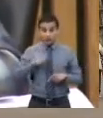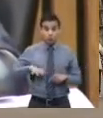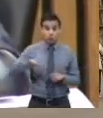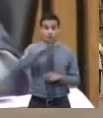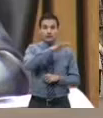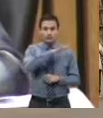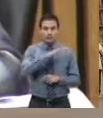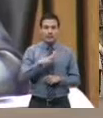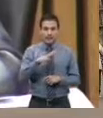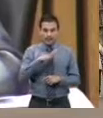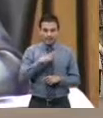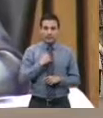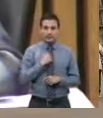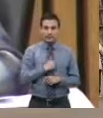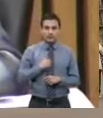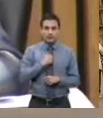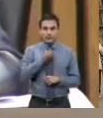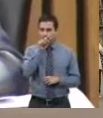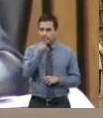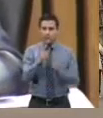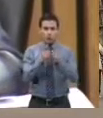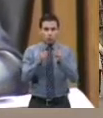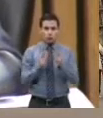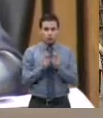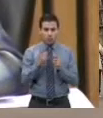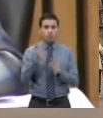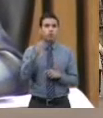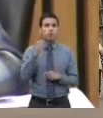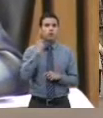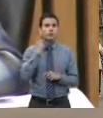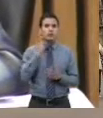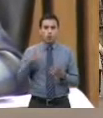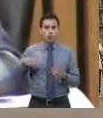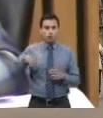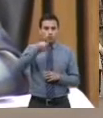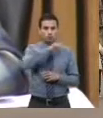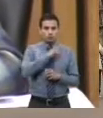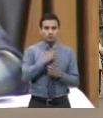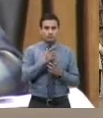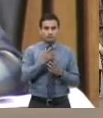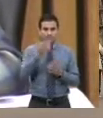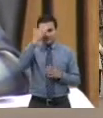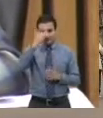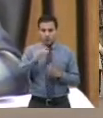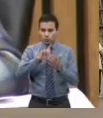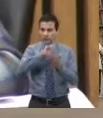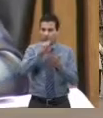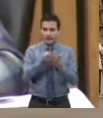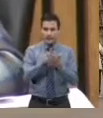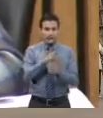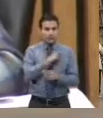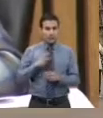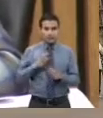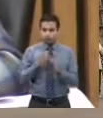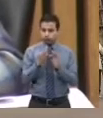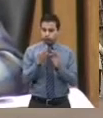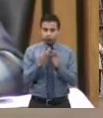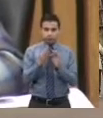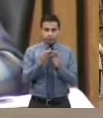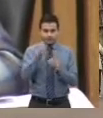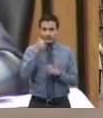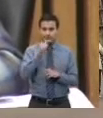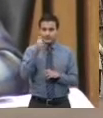pero sobre todo de los propios partidos políticos que sí estamos convencidos del Estado de Derecho que siempre debe imperar en este